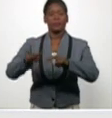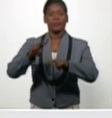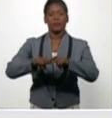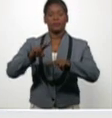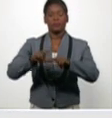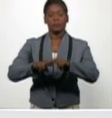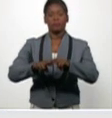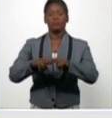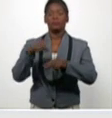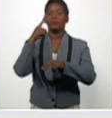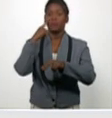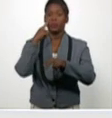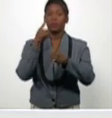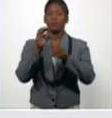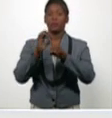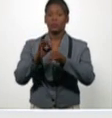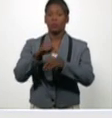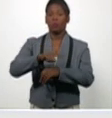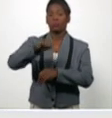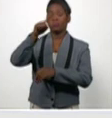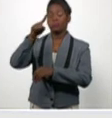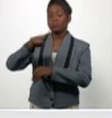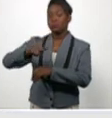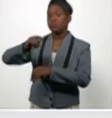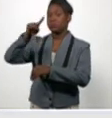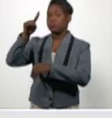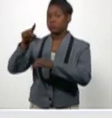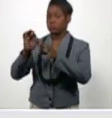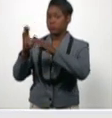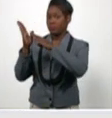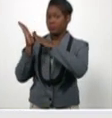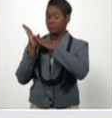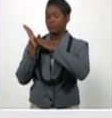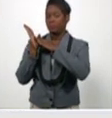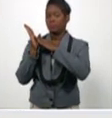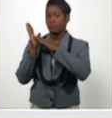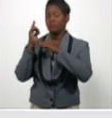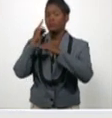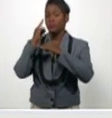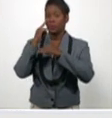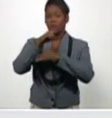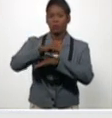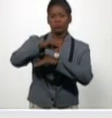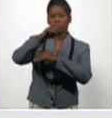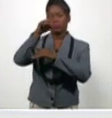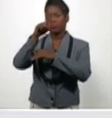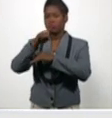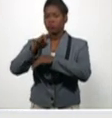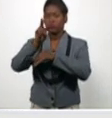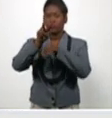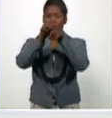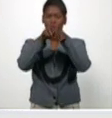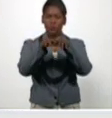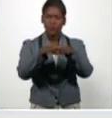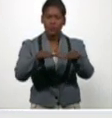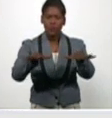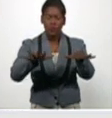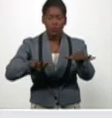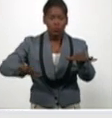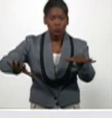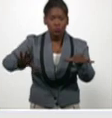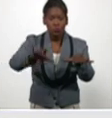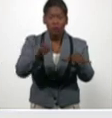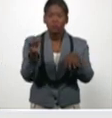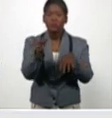su curva, su mapa, con presencia y dispersión del virus en todos los municipios, con